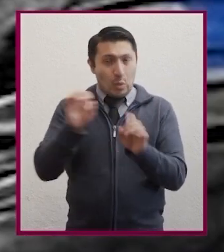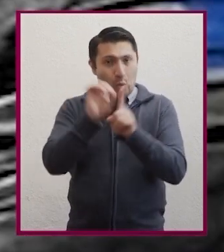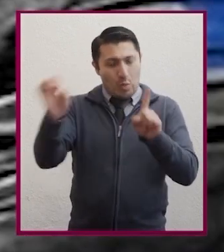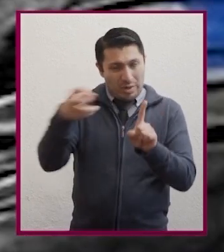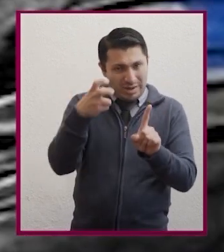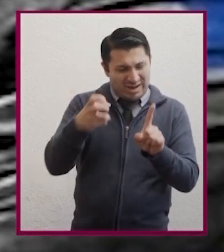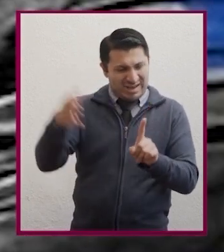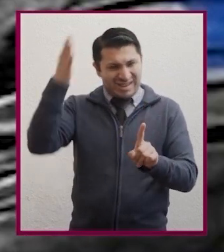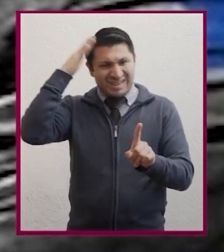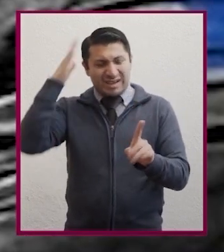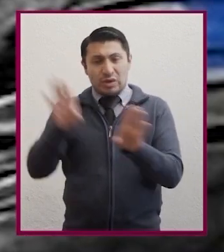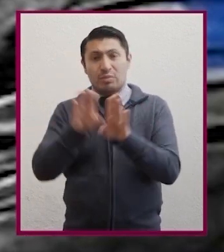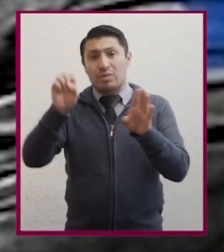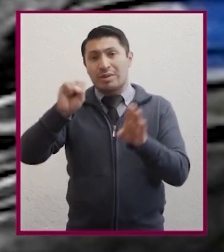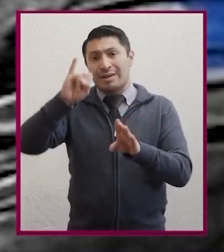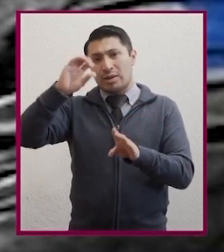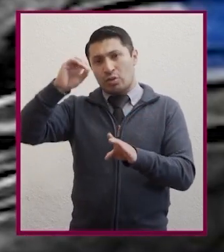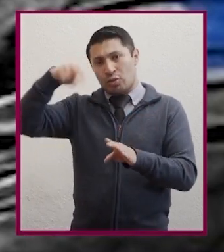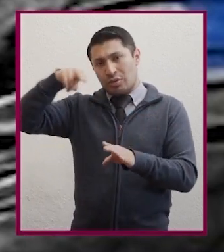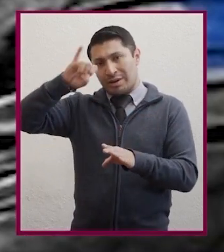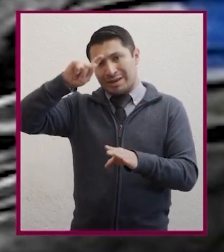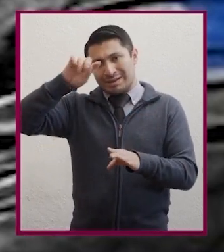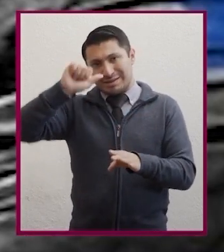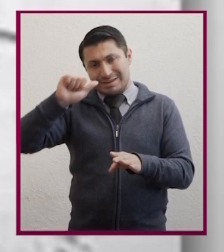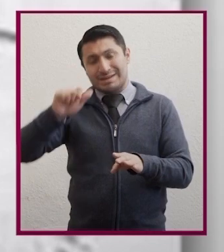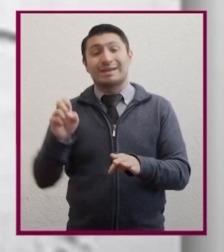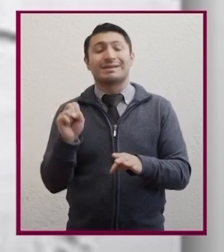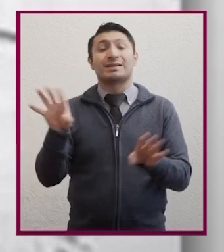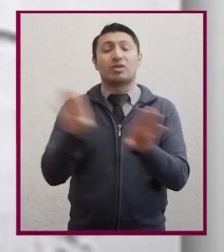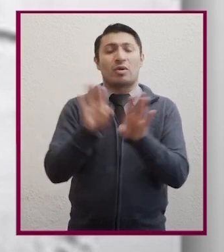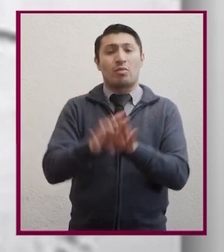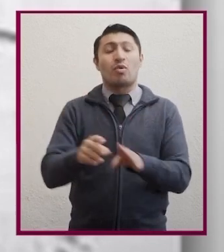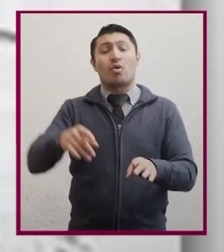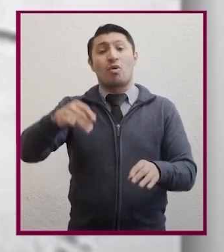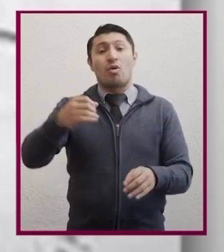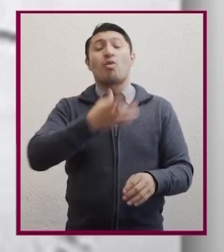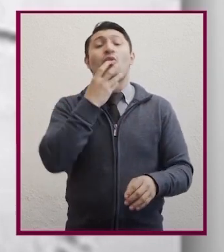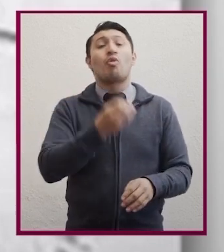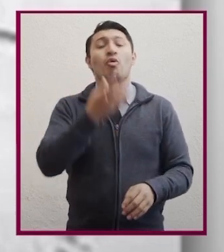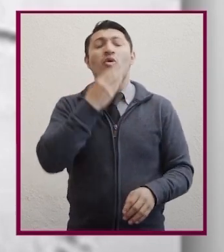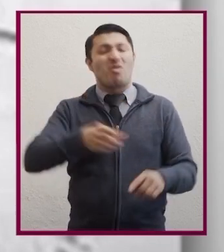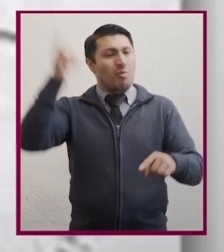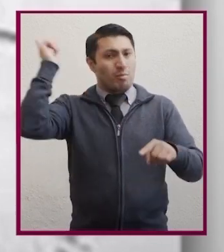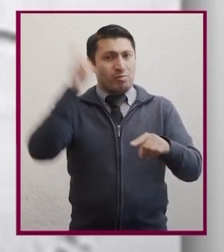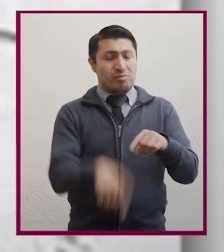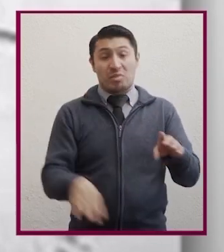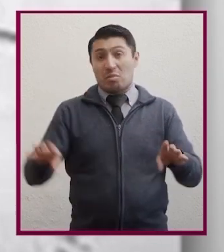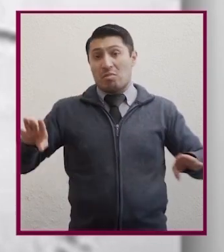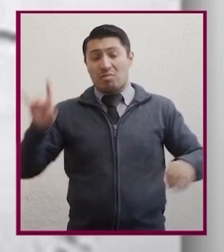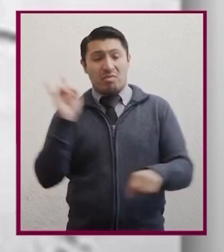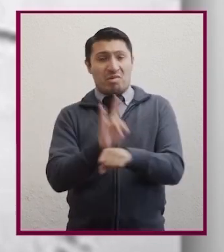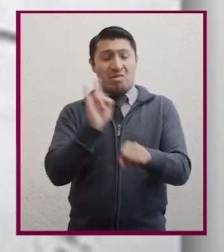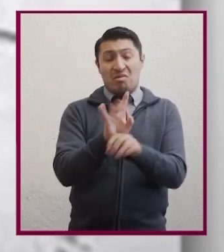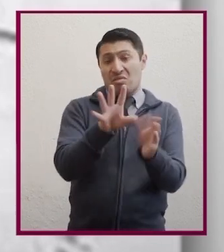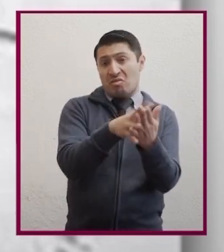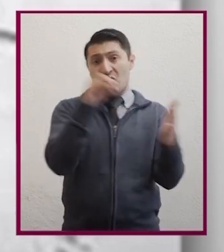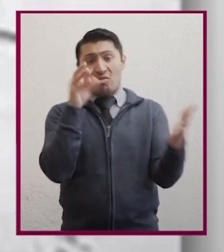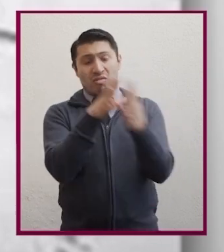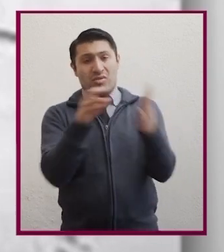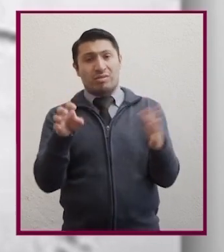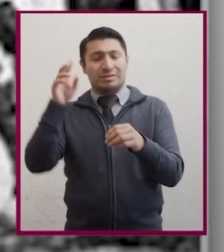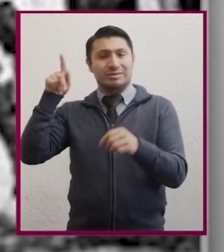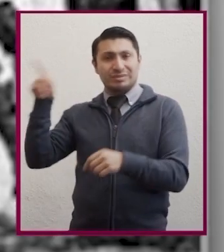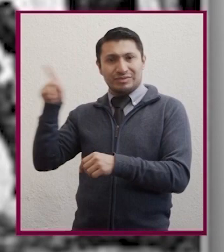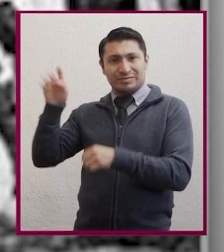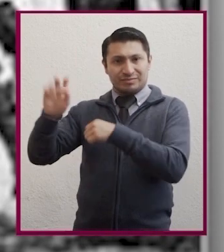los sionistas buscaron acabar con la imagen del judío tradicional. Lo hicieron imitando las características y los comportamientos de los